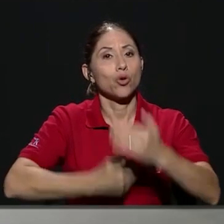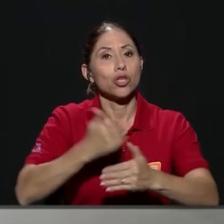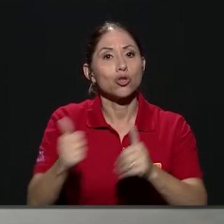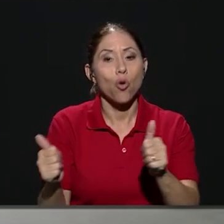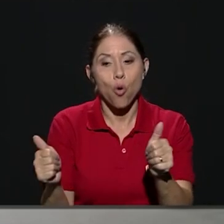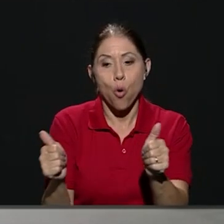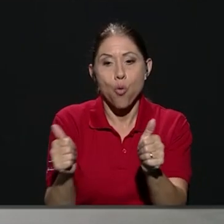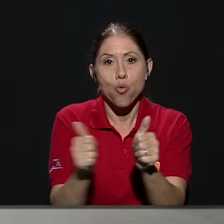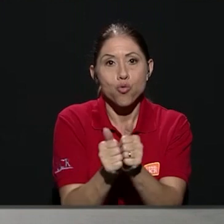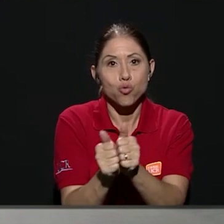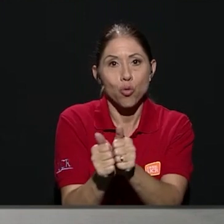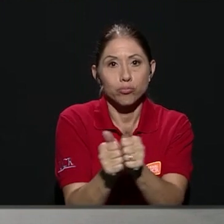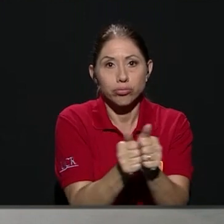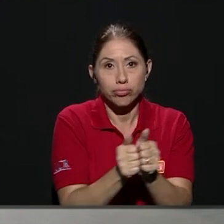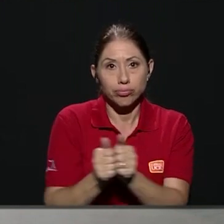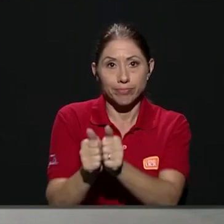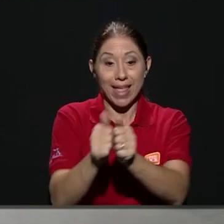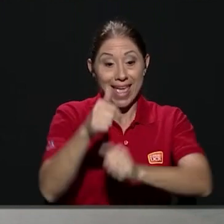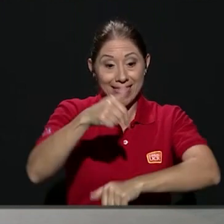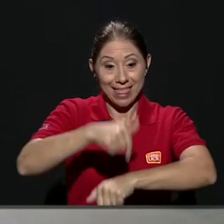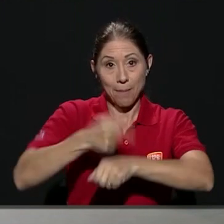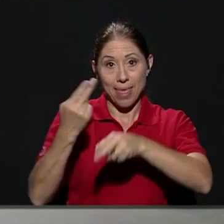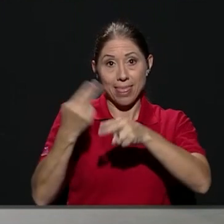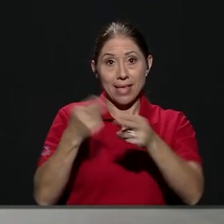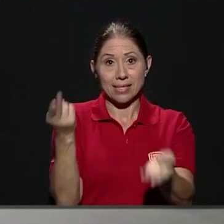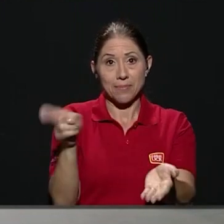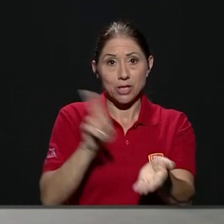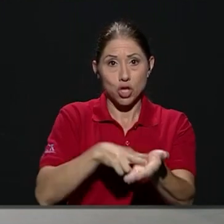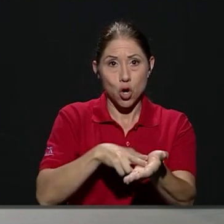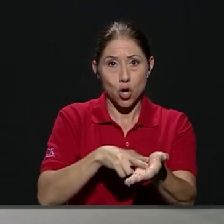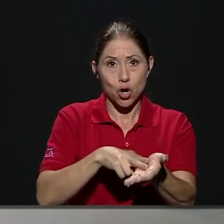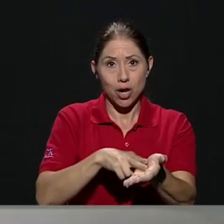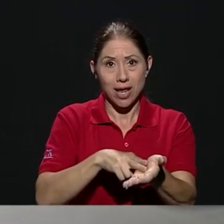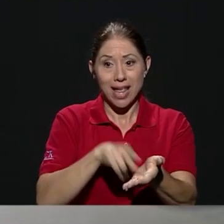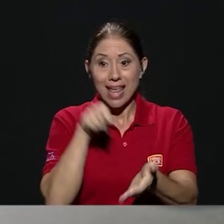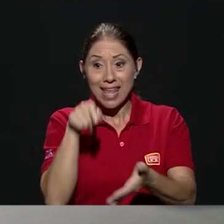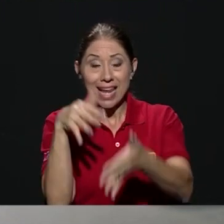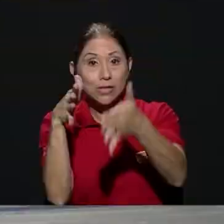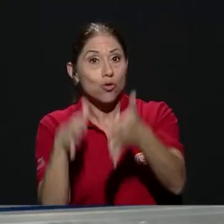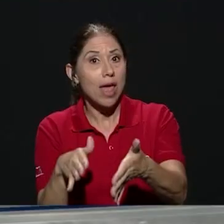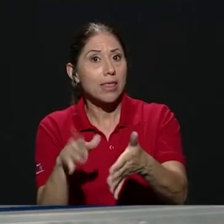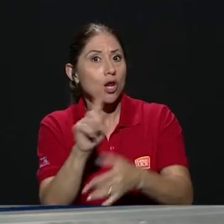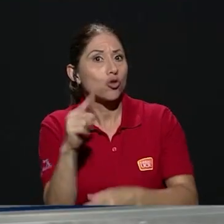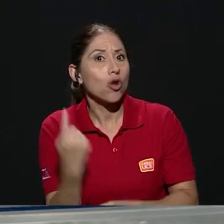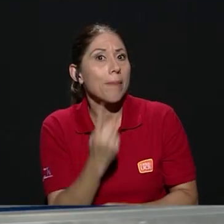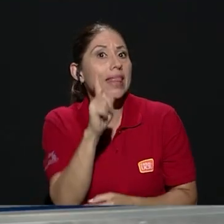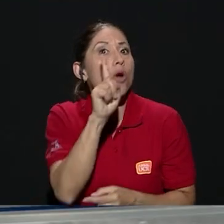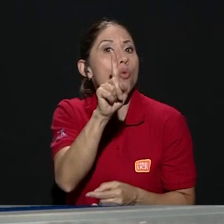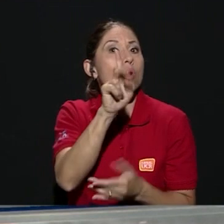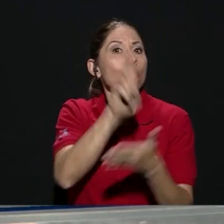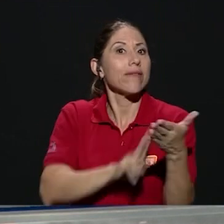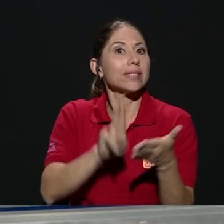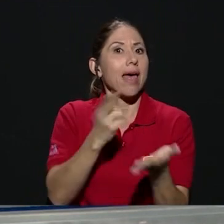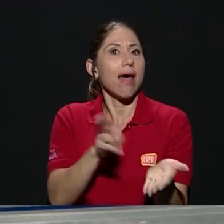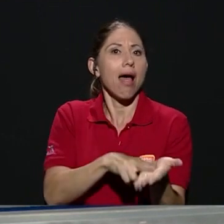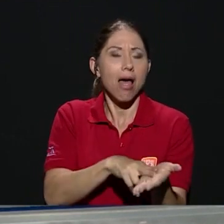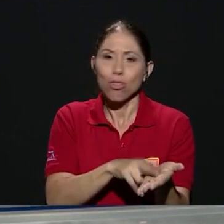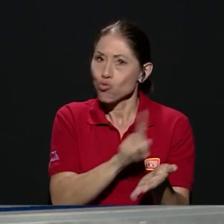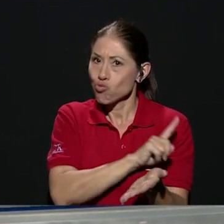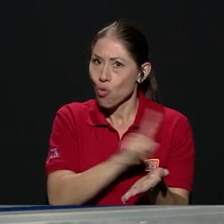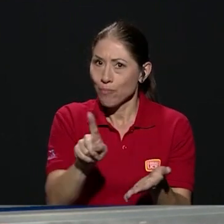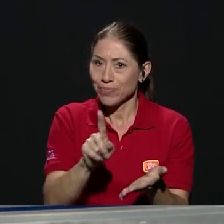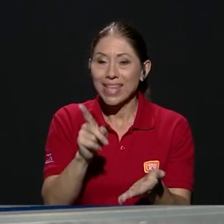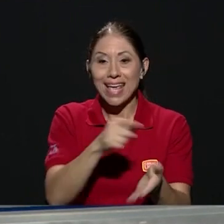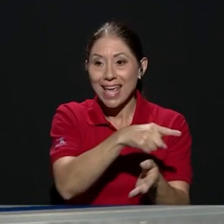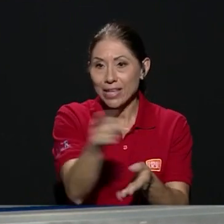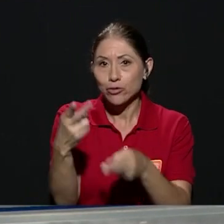que nos permite en la etapa de inscripción que el estudiante no se inscriba para una sola una universidad, sino que se inscriban para las